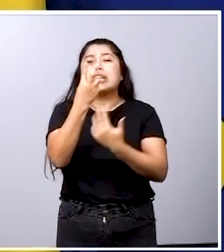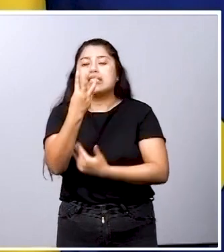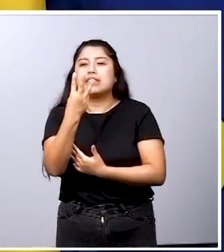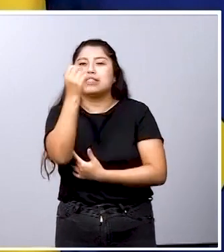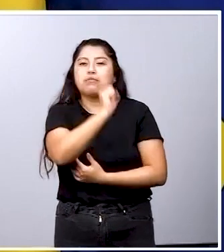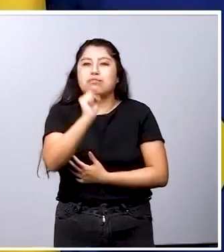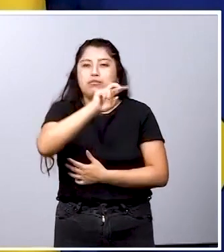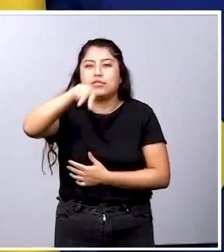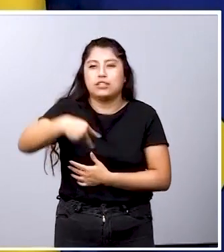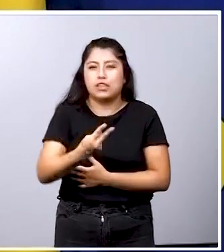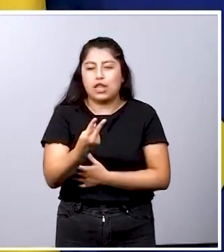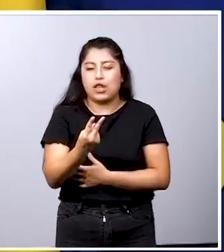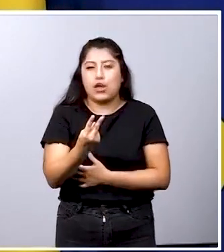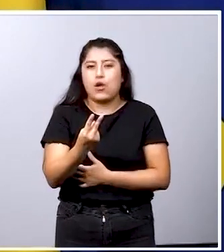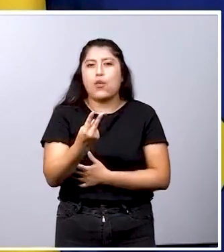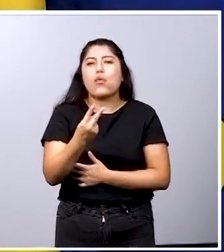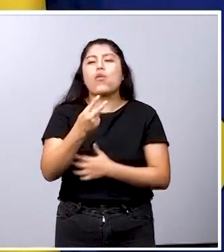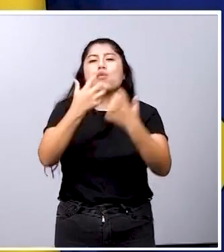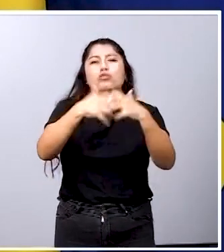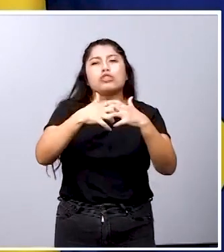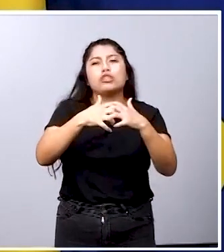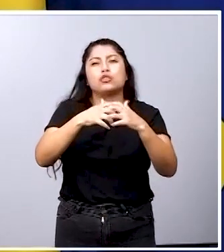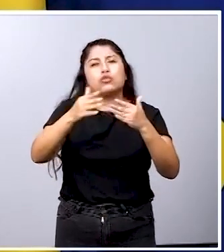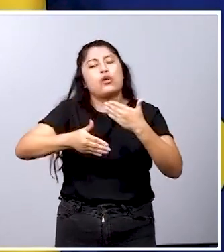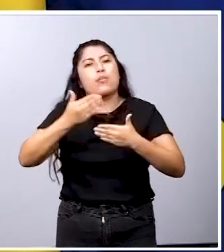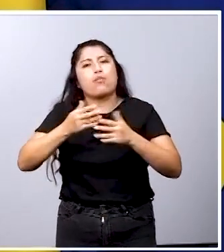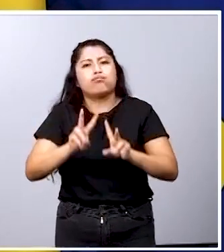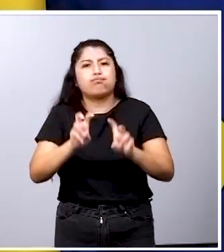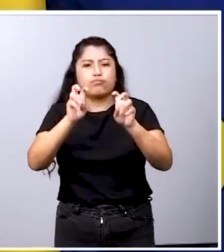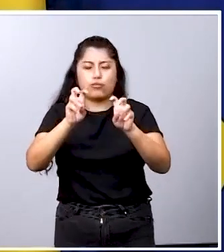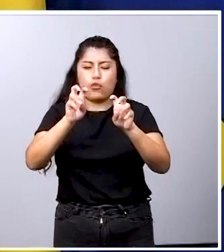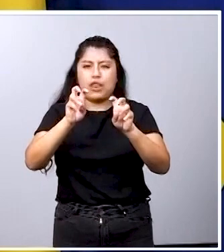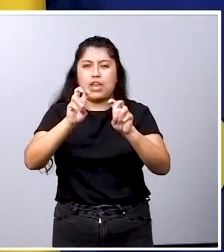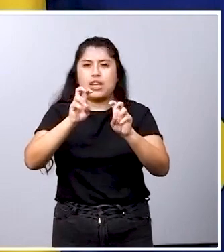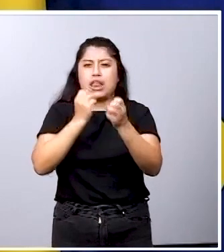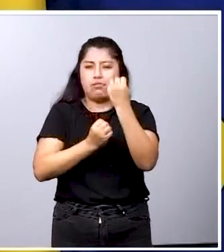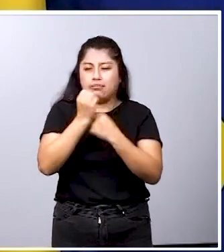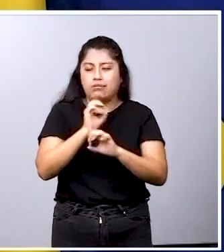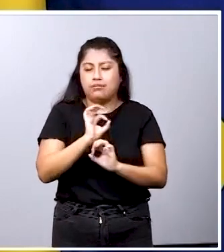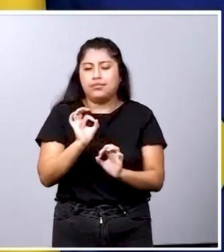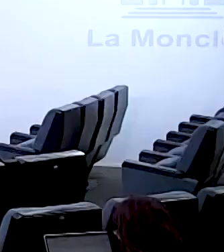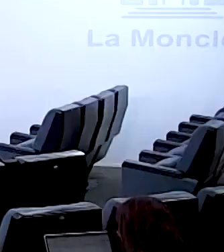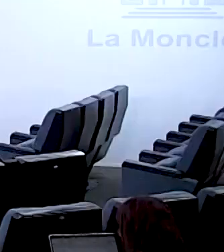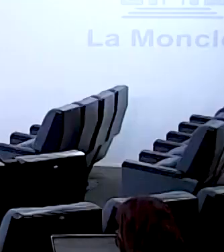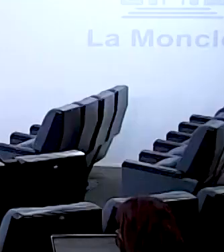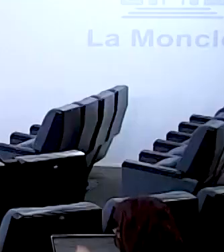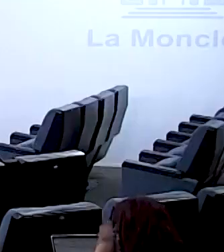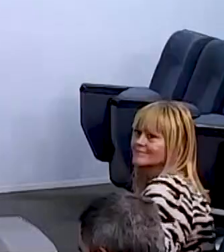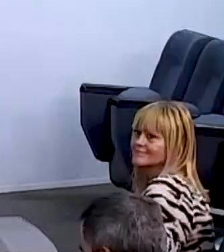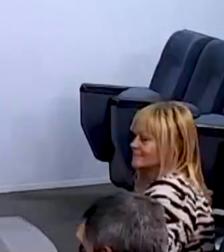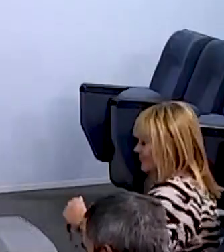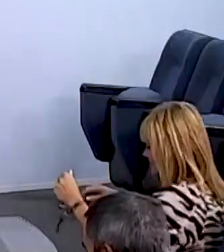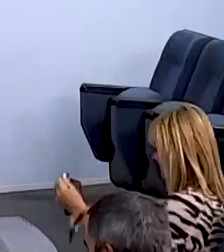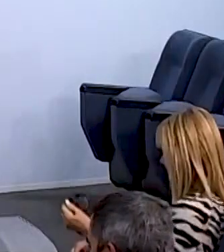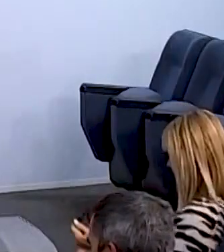euros para reindustrializar y modernizar nuestra economía en forma de préstamos y de transferencias. Además, entre los